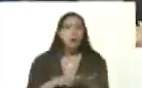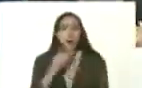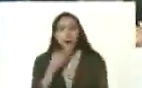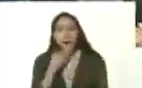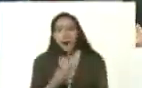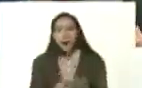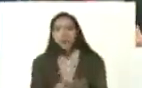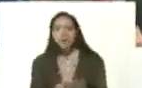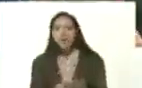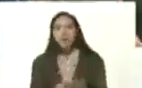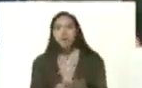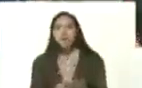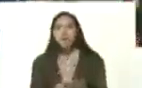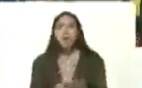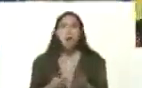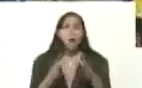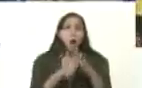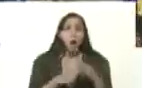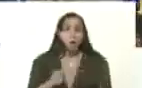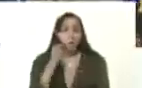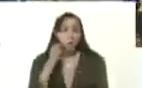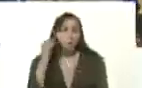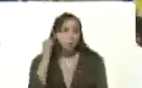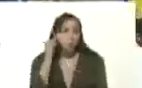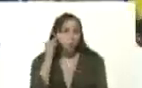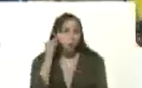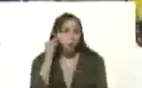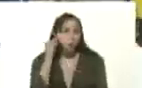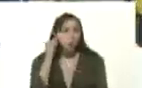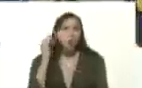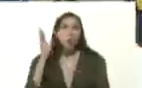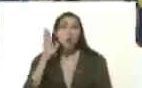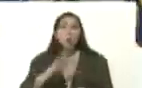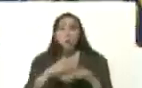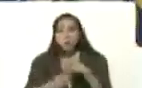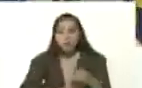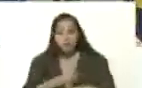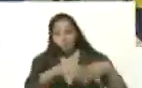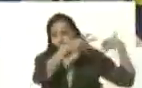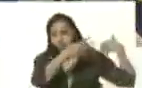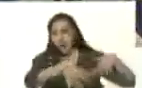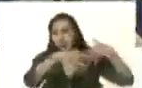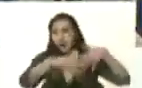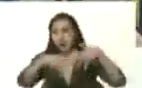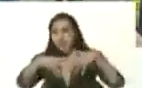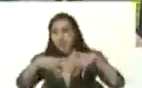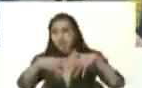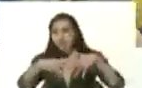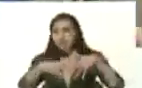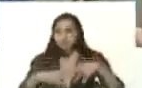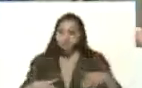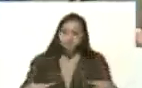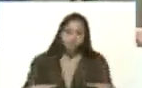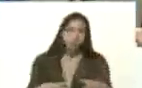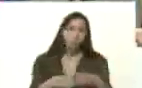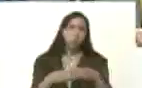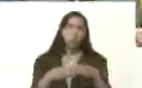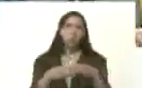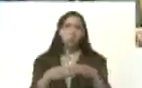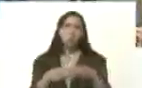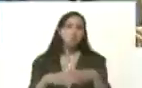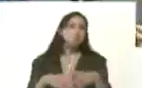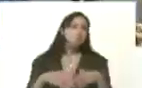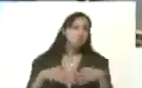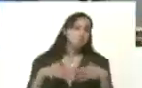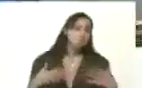gracias a todas y a todos. Qué extraordinaria marcha, qué extraordinaria concentración. Para calentar